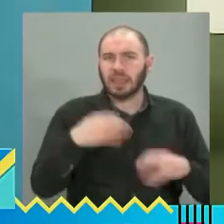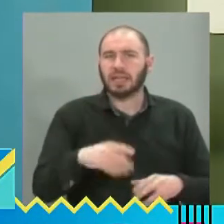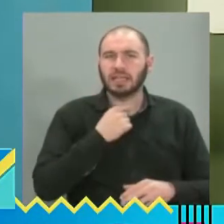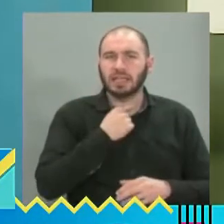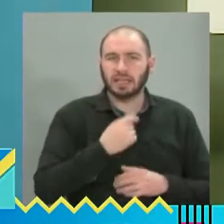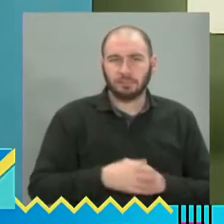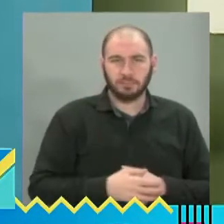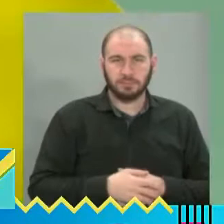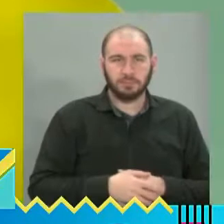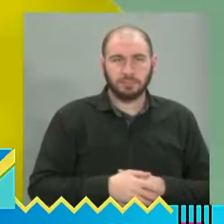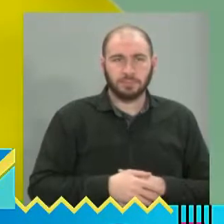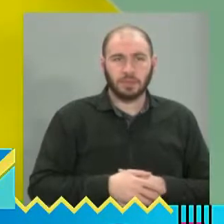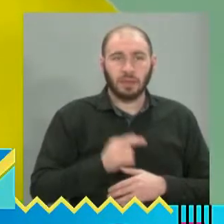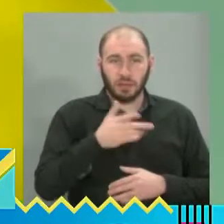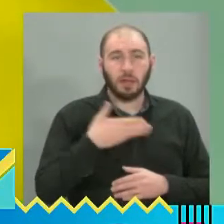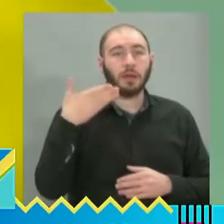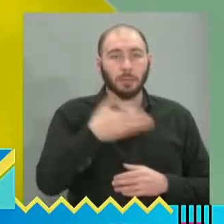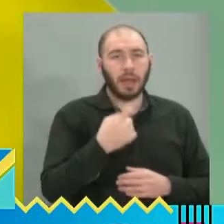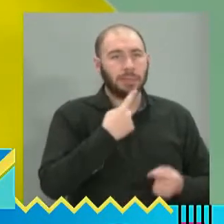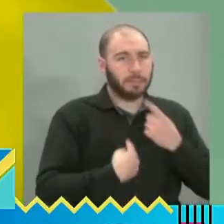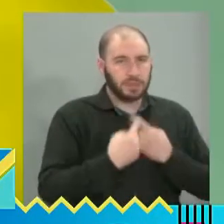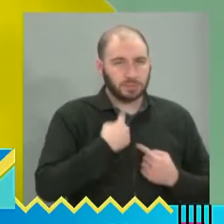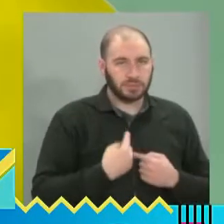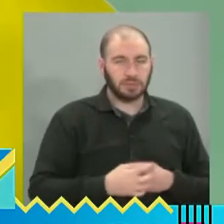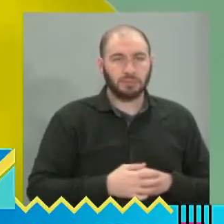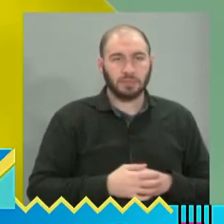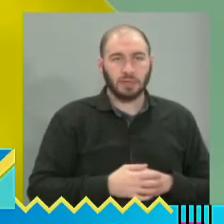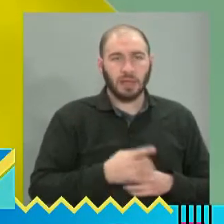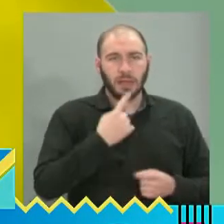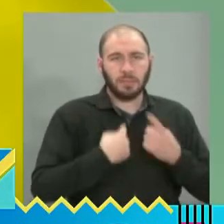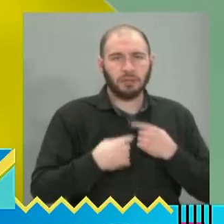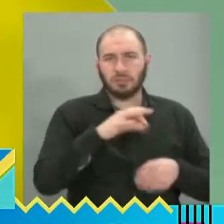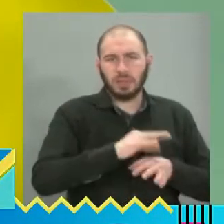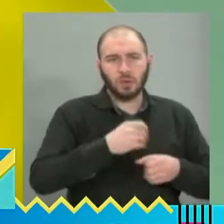hoy? Que concurra, que nos consulte. En realidad que consulta a